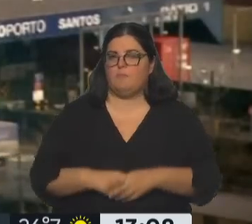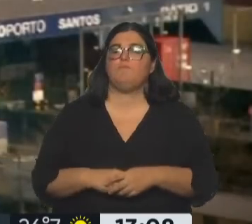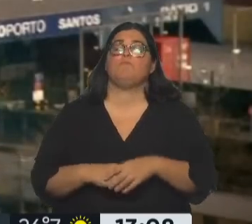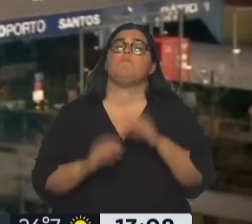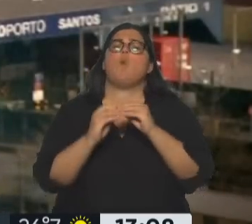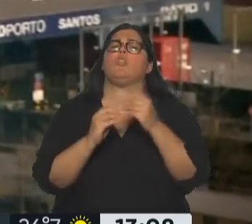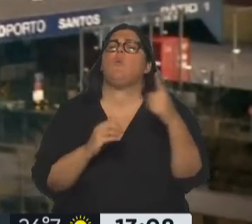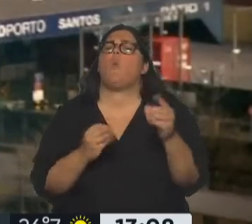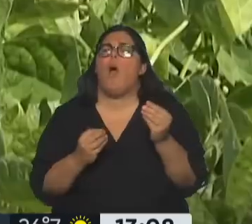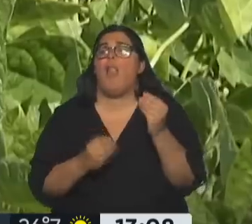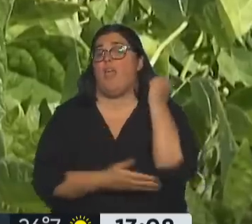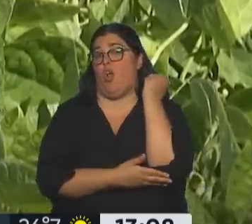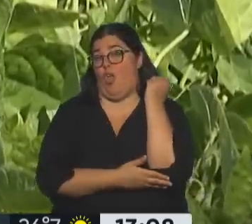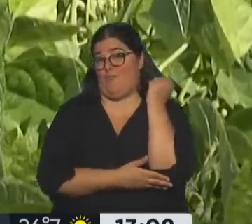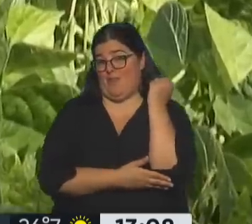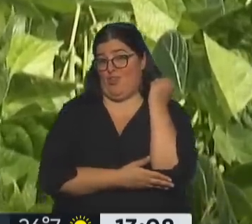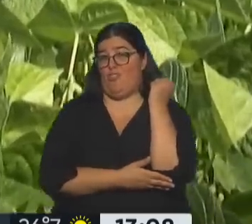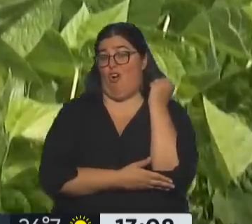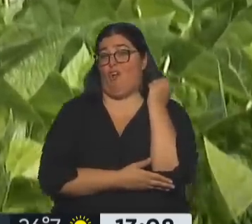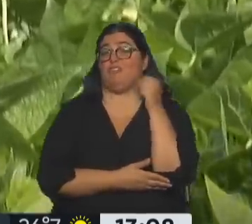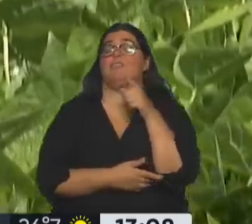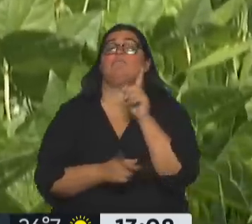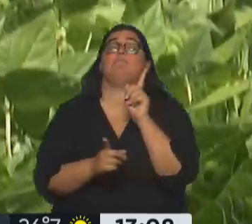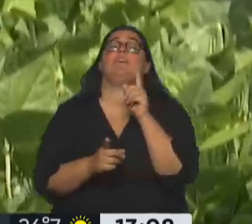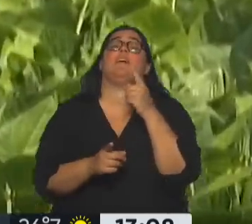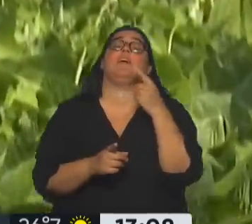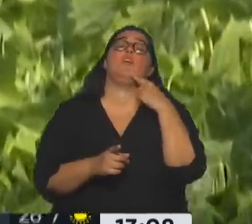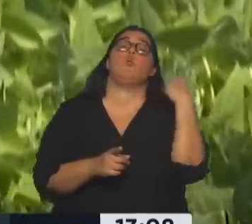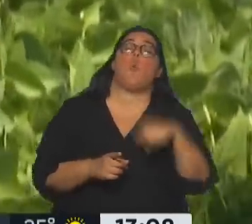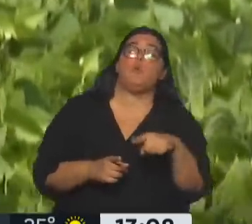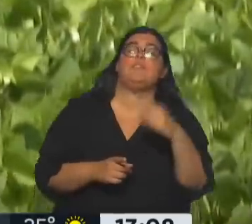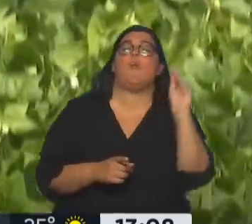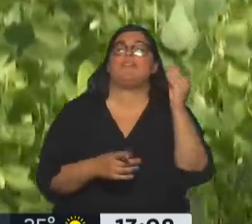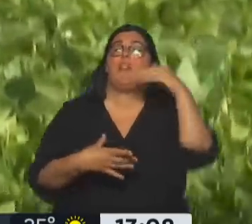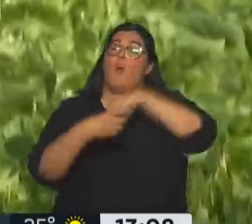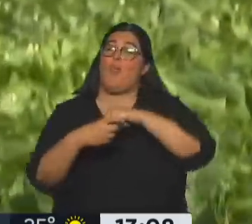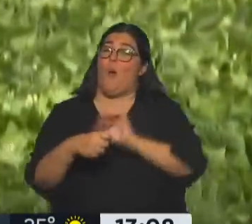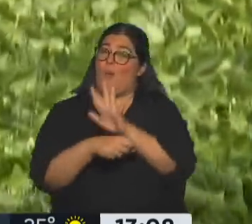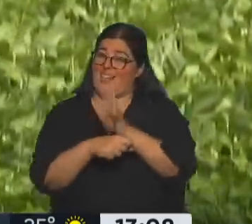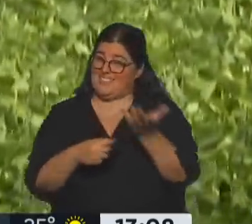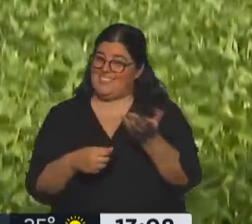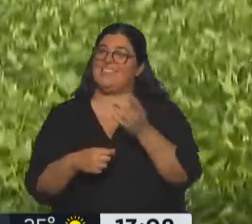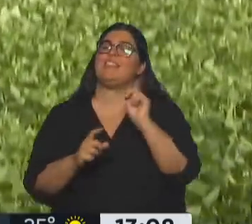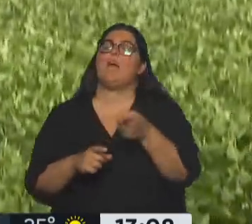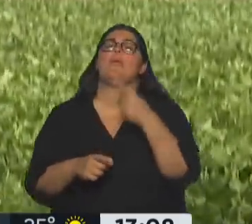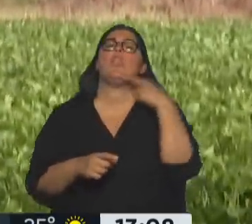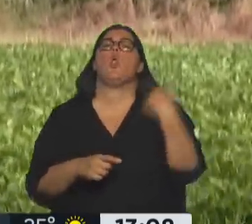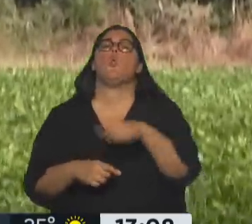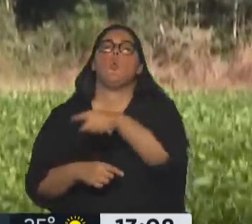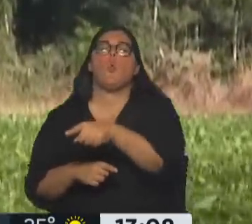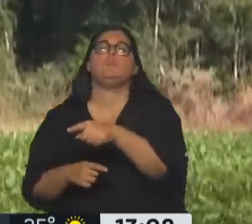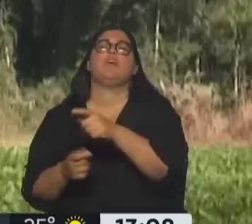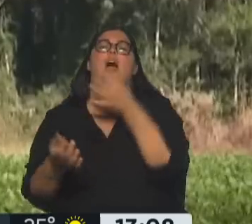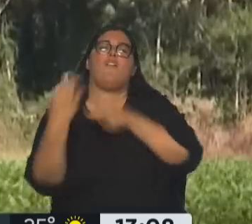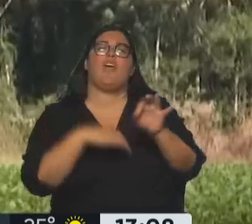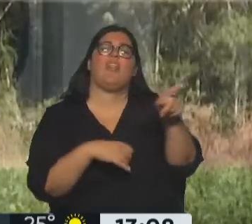económicos. Además de la mutua pertenencia al BRICS, Rusia provee más de una cuarta parte del total de fertilizantes que consume el agro